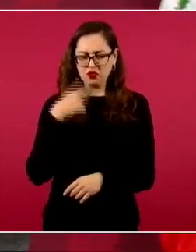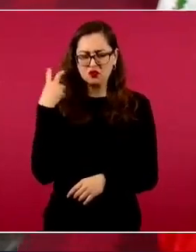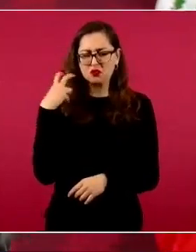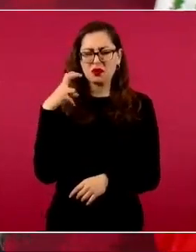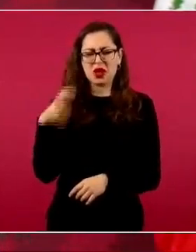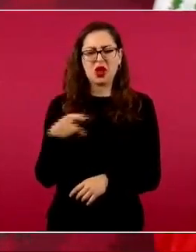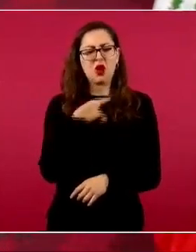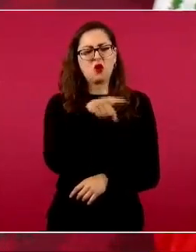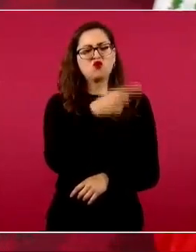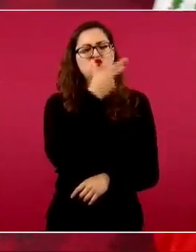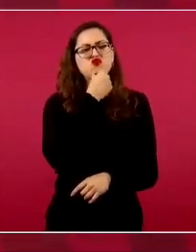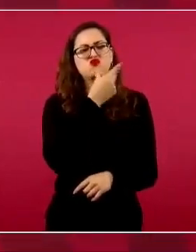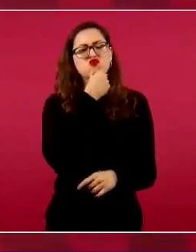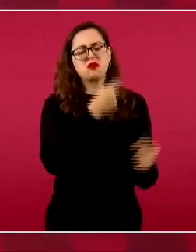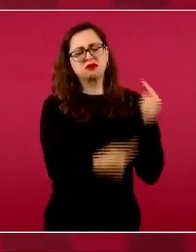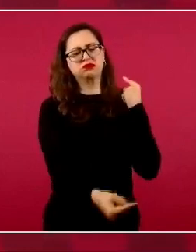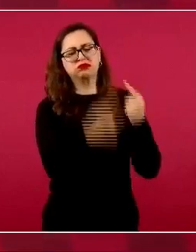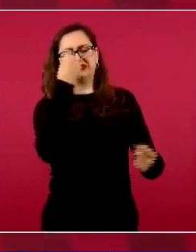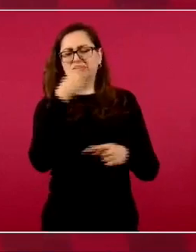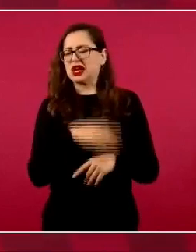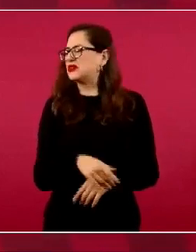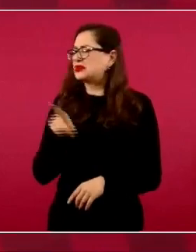los